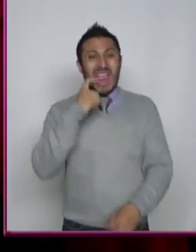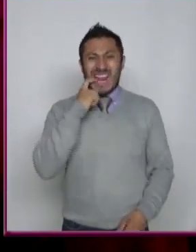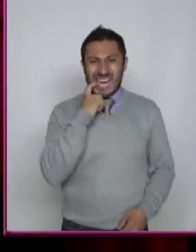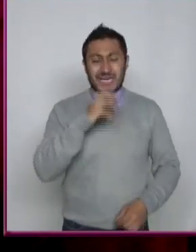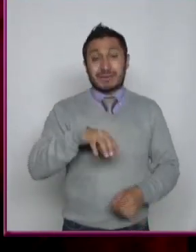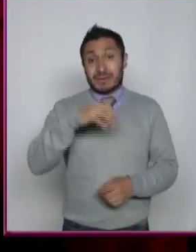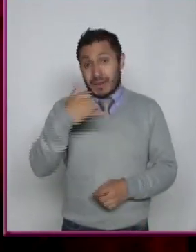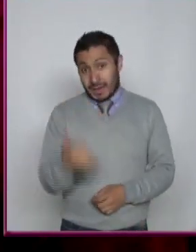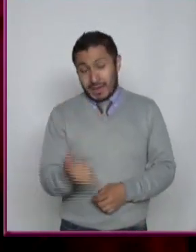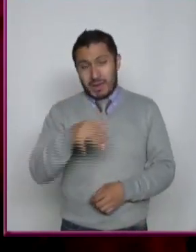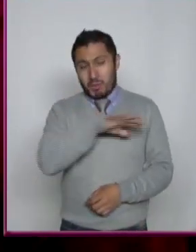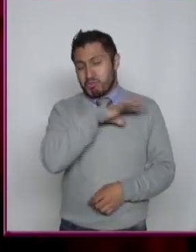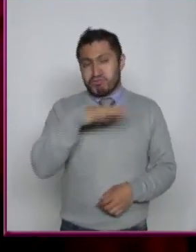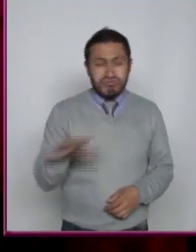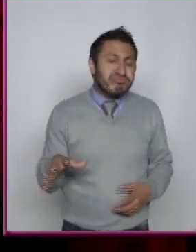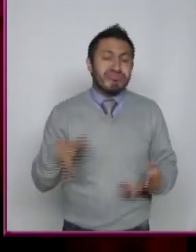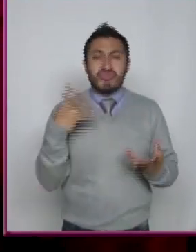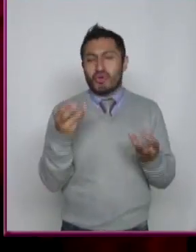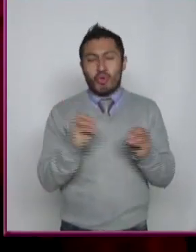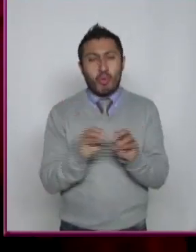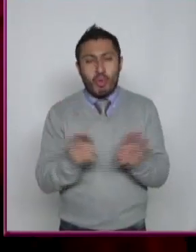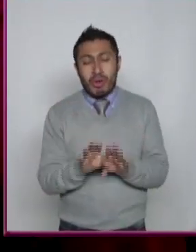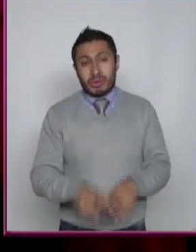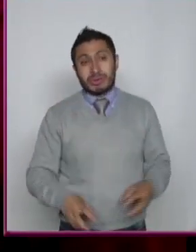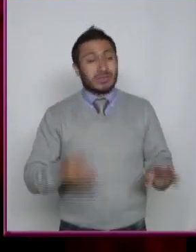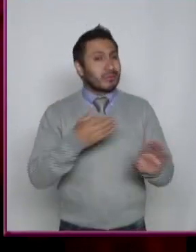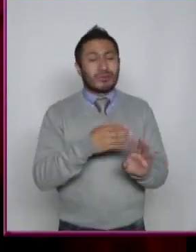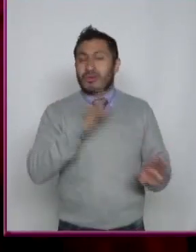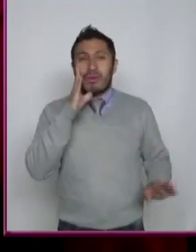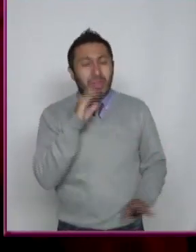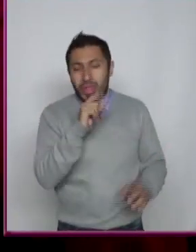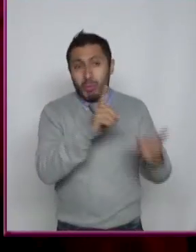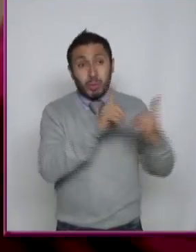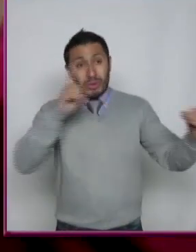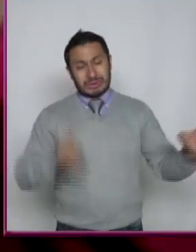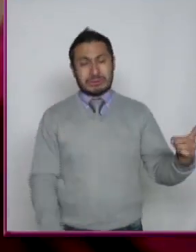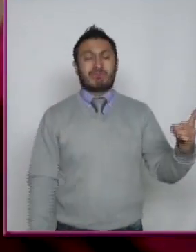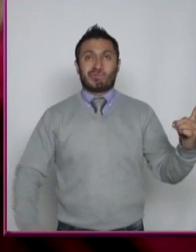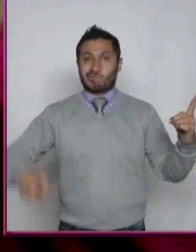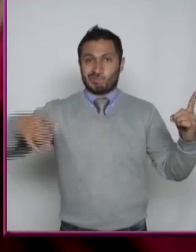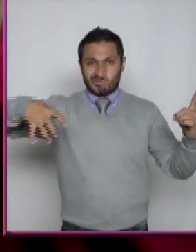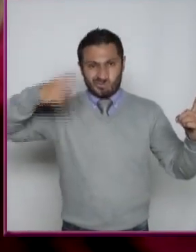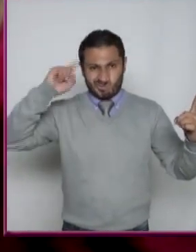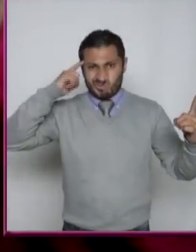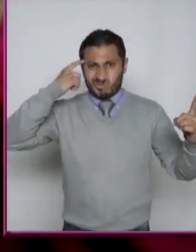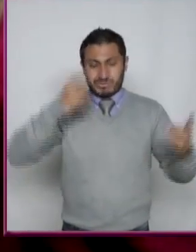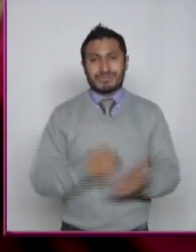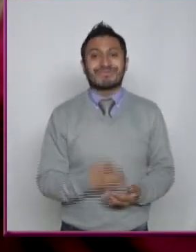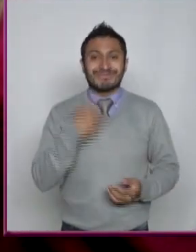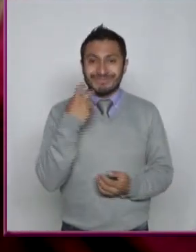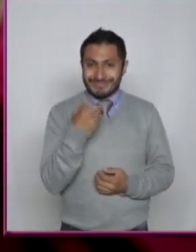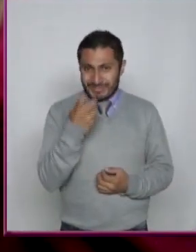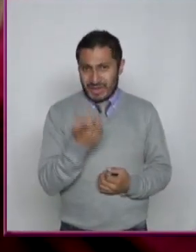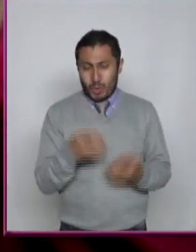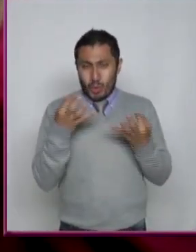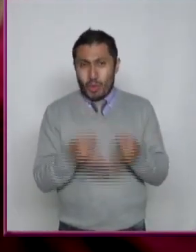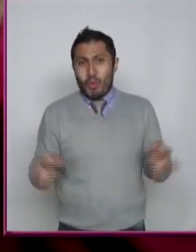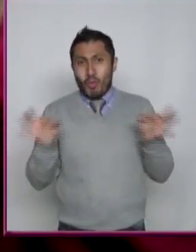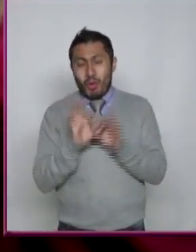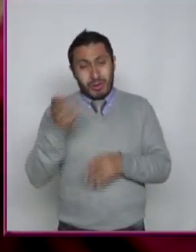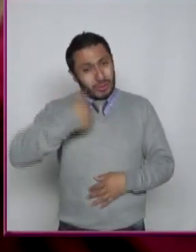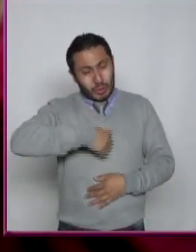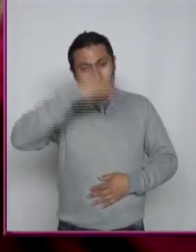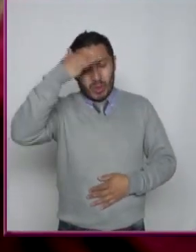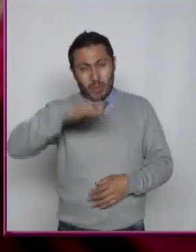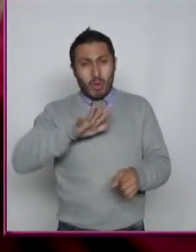en general una irritabilidad de no poder estar con esa persona cuando es el caso. Creo que es importante que